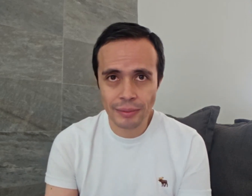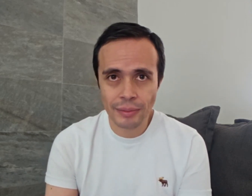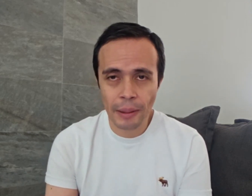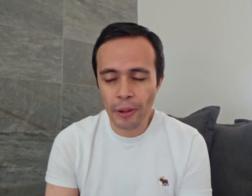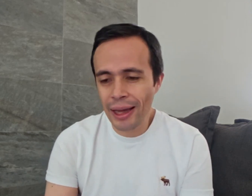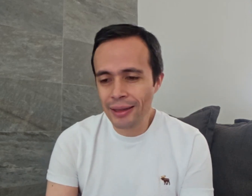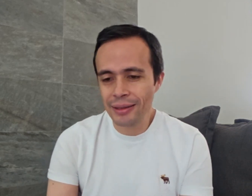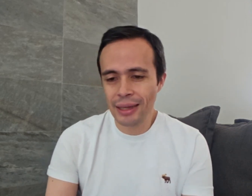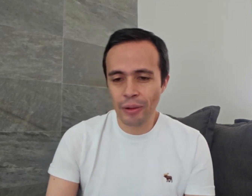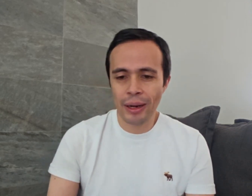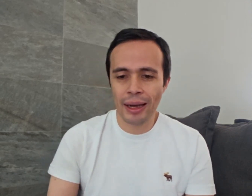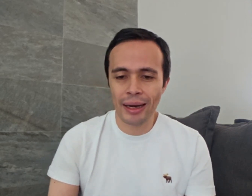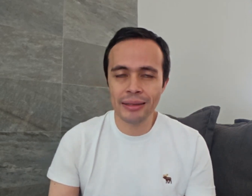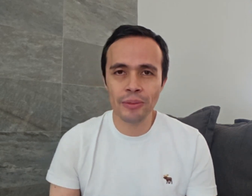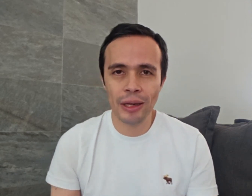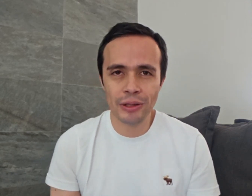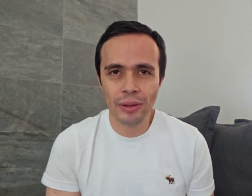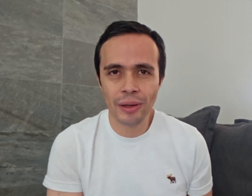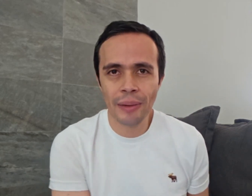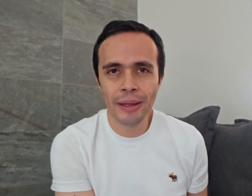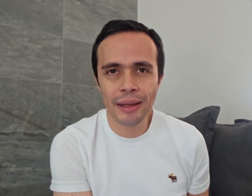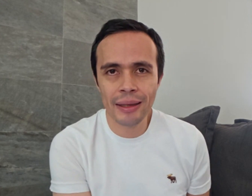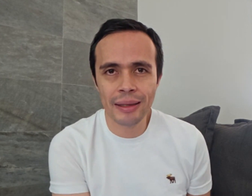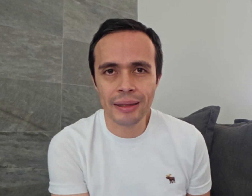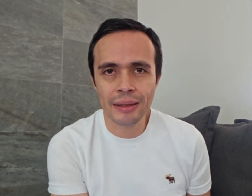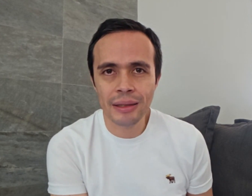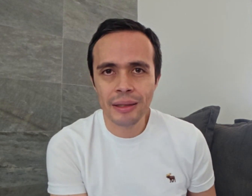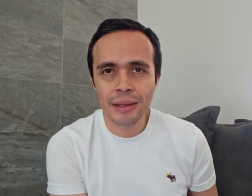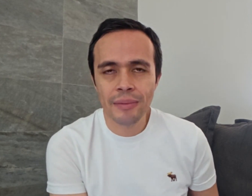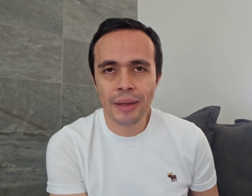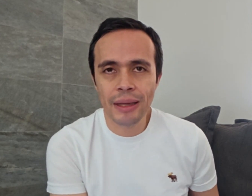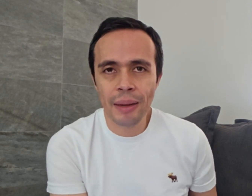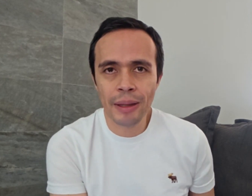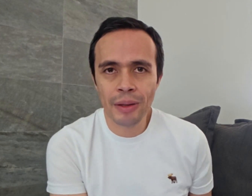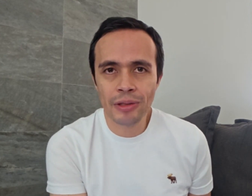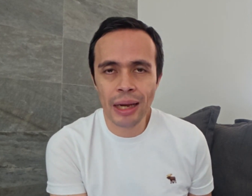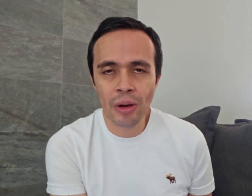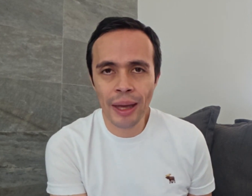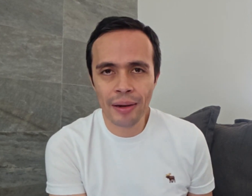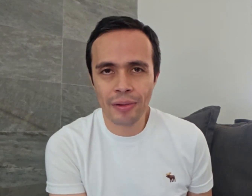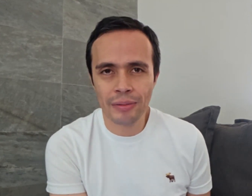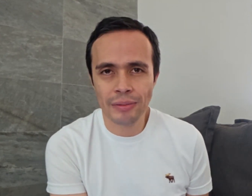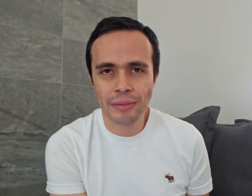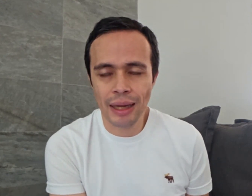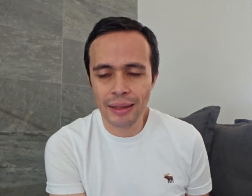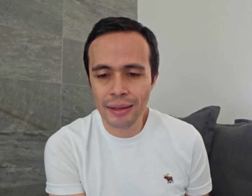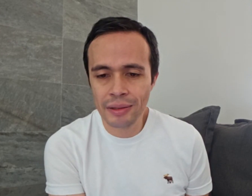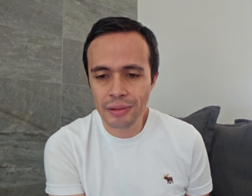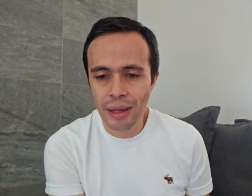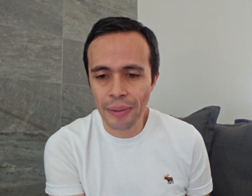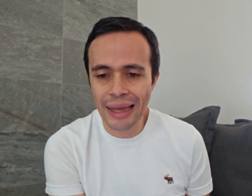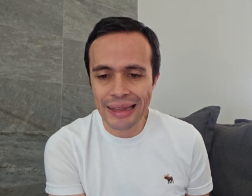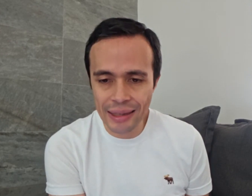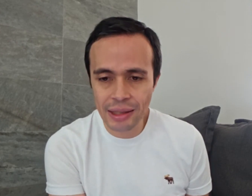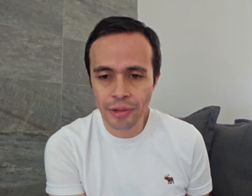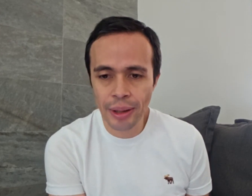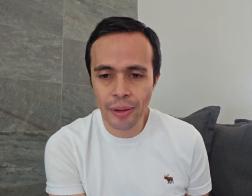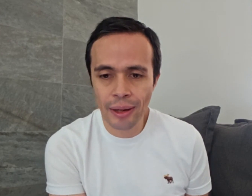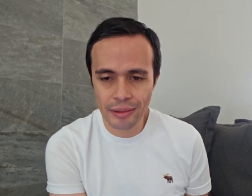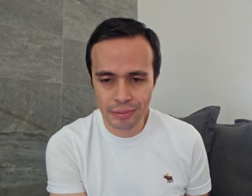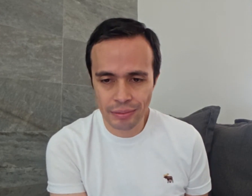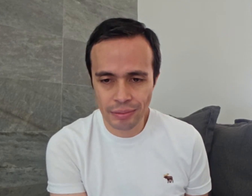población, porque antes era una gran simulación, ¿no? La venta de medicamentos al gobierno. Antes había